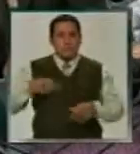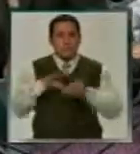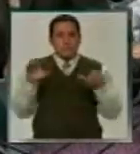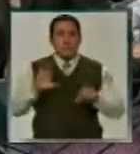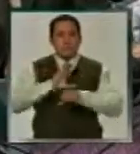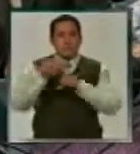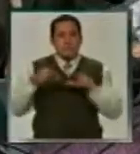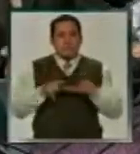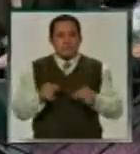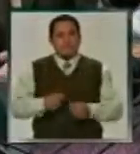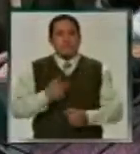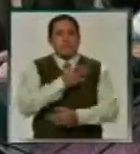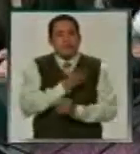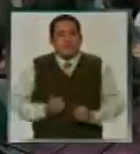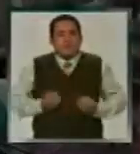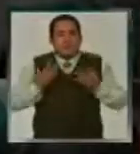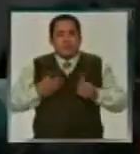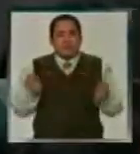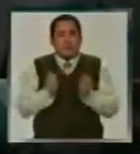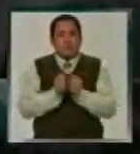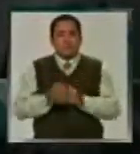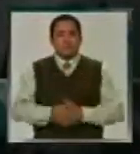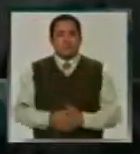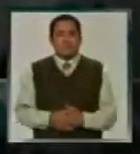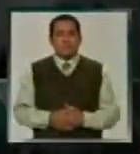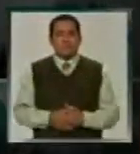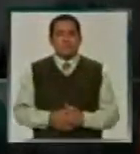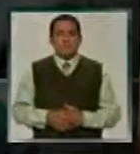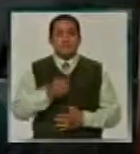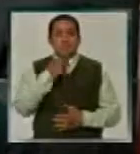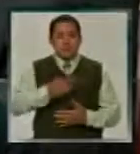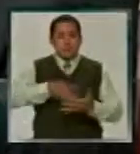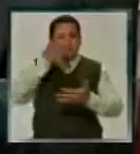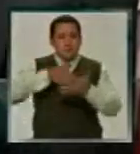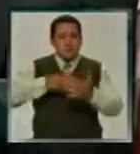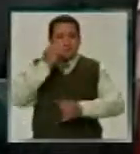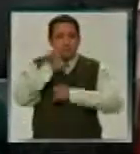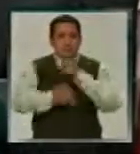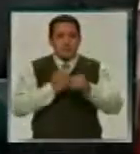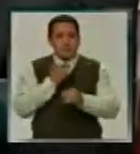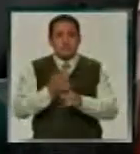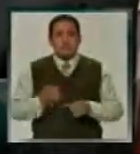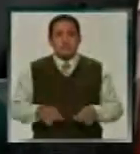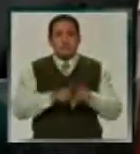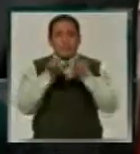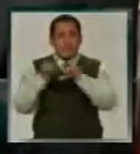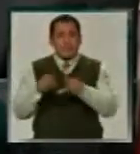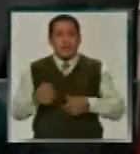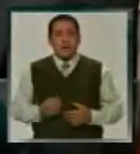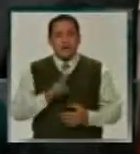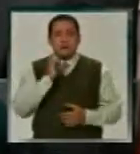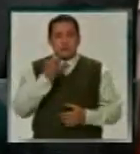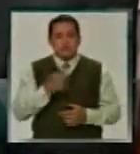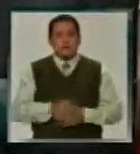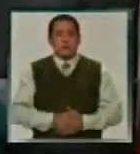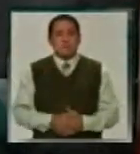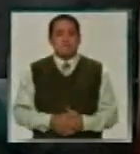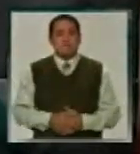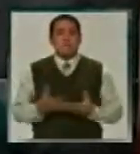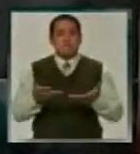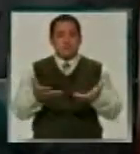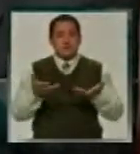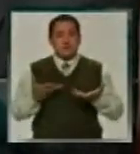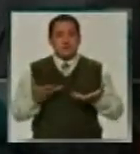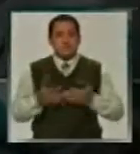su satisfacción por el avance. En cuanto al peritaje, sí, también se ha